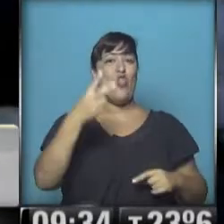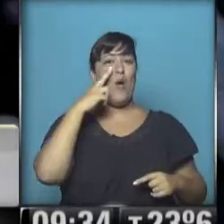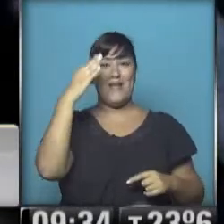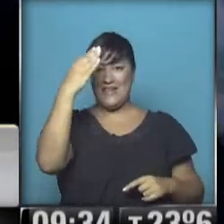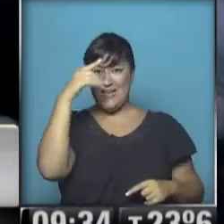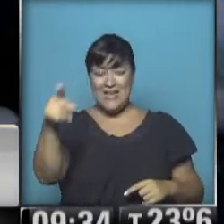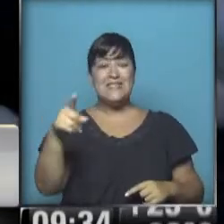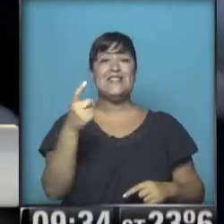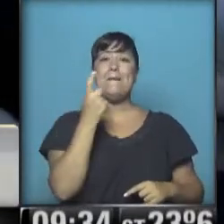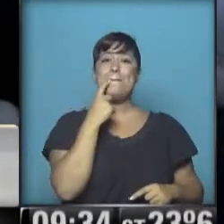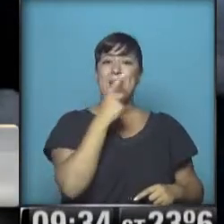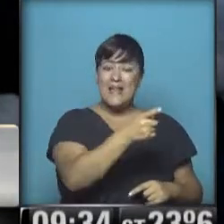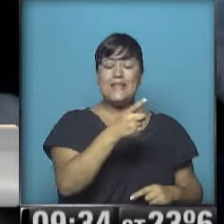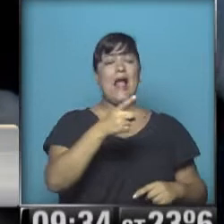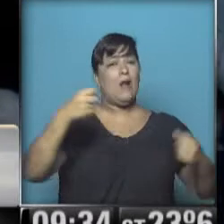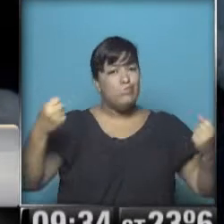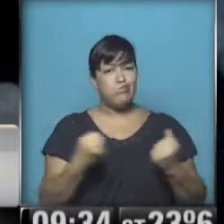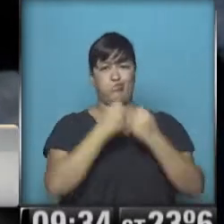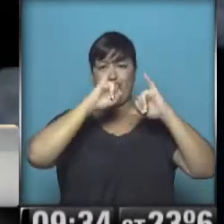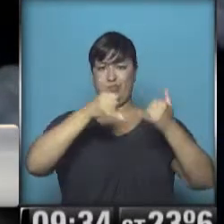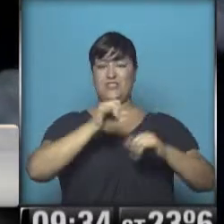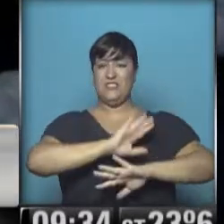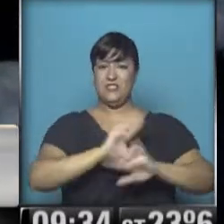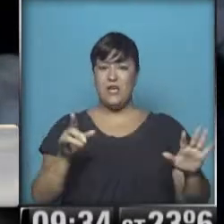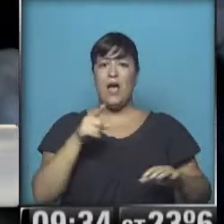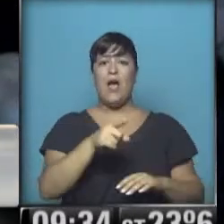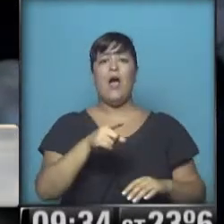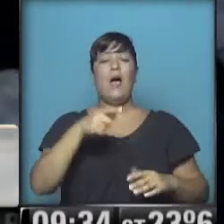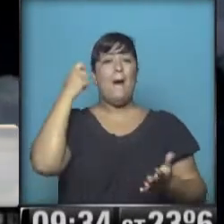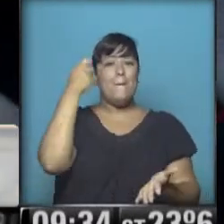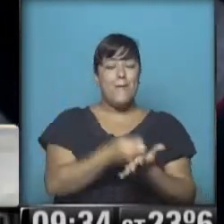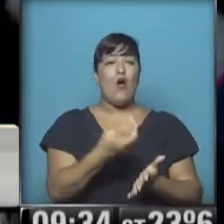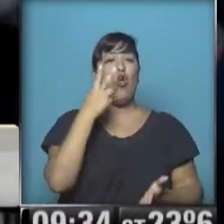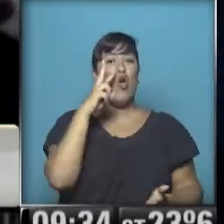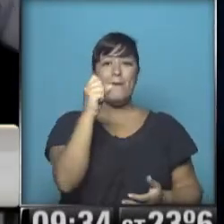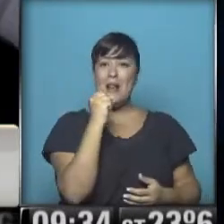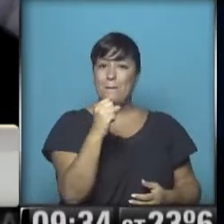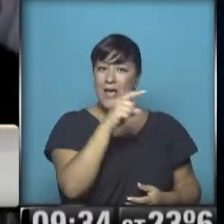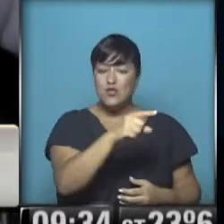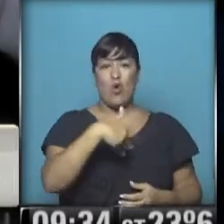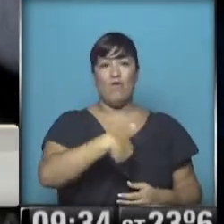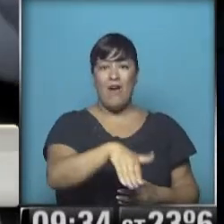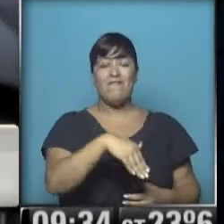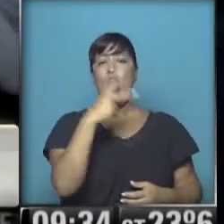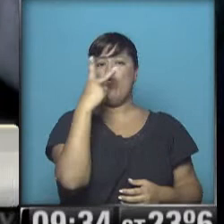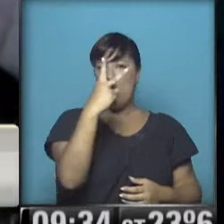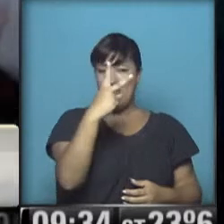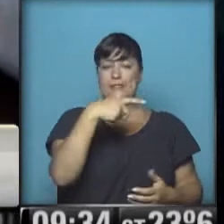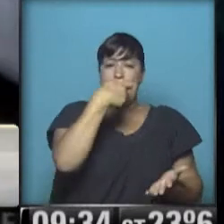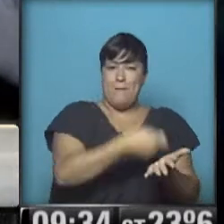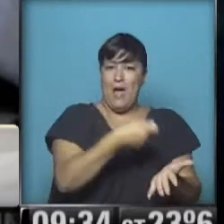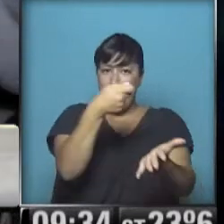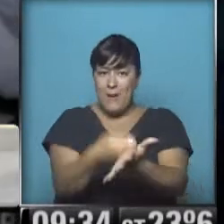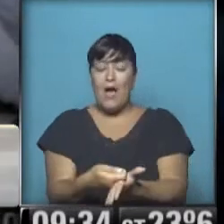llegó a un acuerdo es en realidad un pago de dos mil pesos que se va a concretar en dos pagos y va a